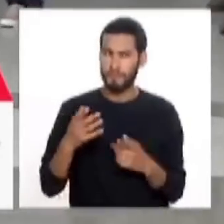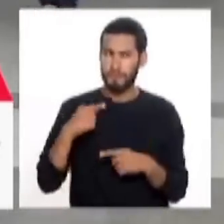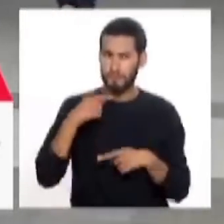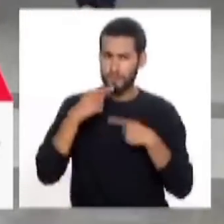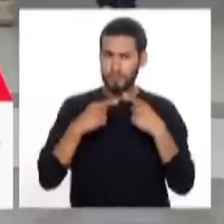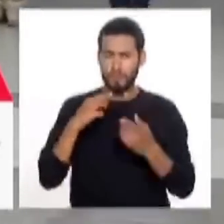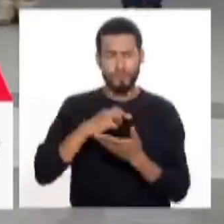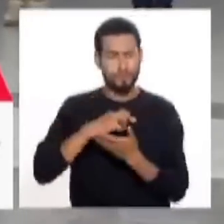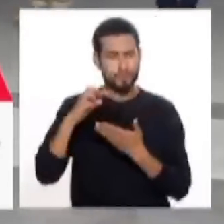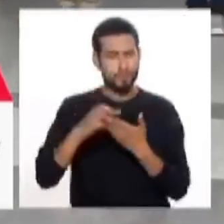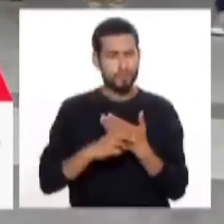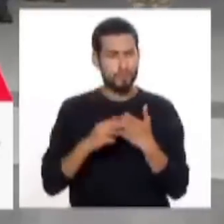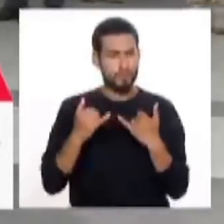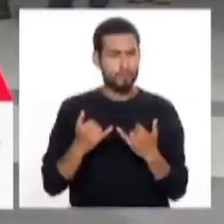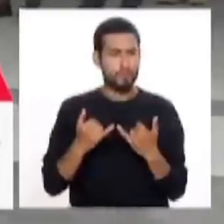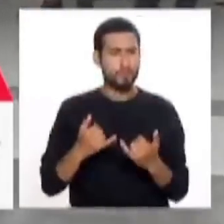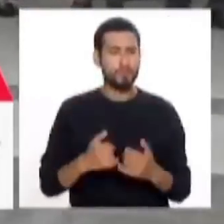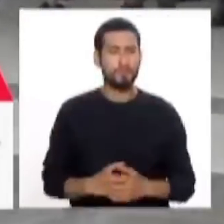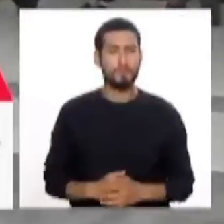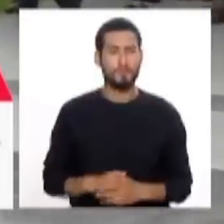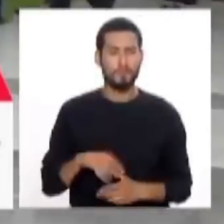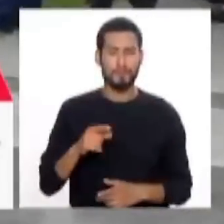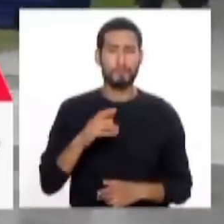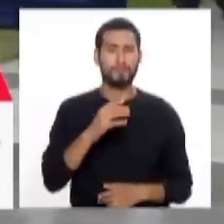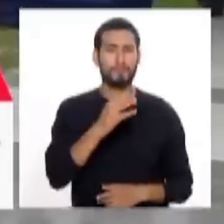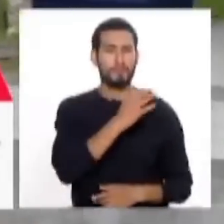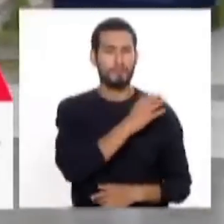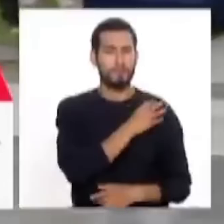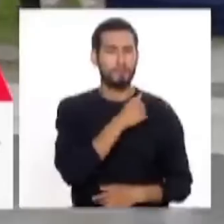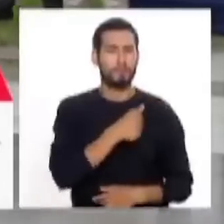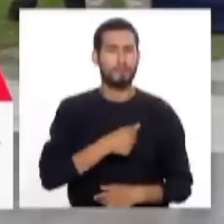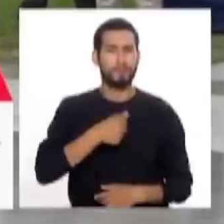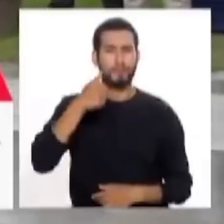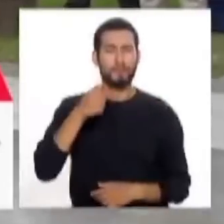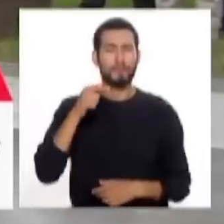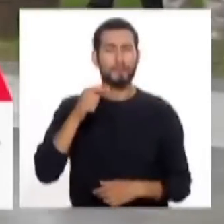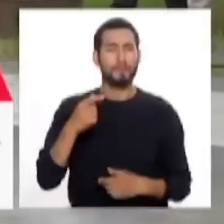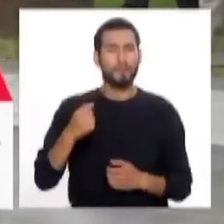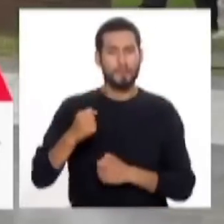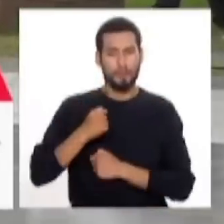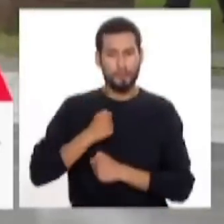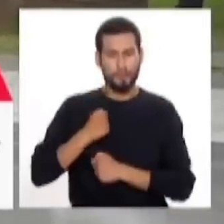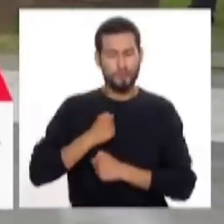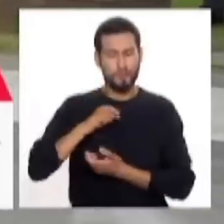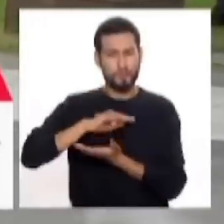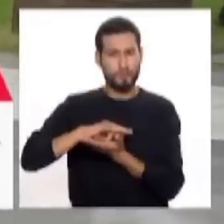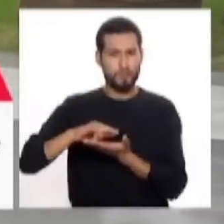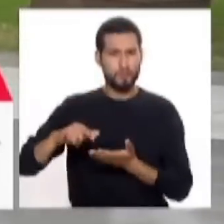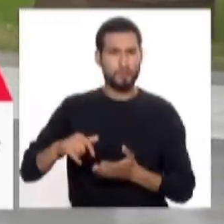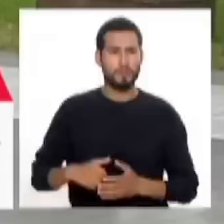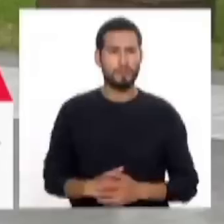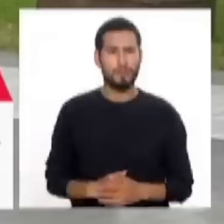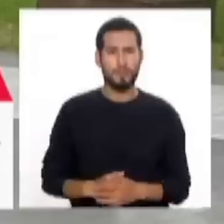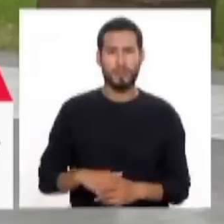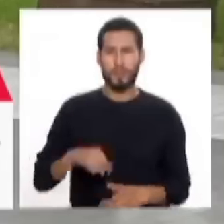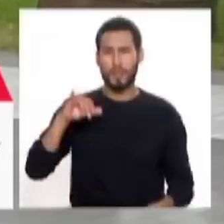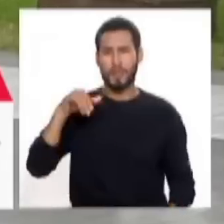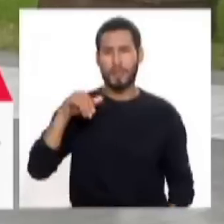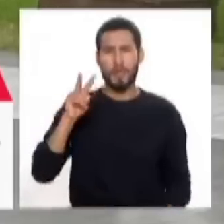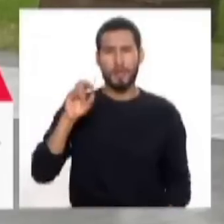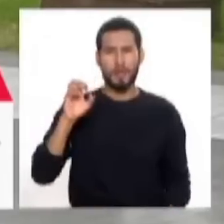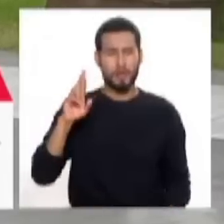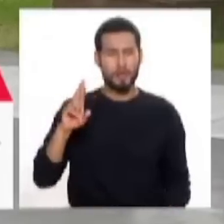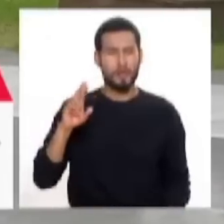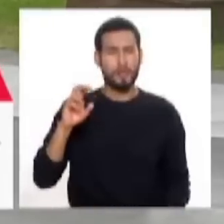el programa oficial, el comandante general de la Fuerza Aérea, general del aire, Javier